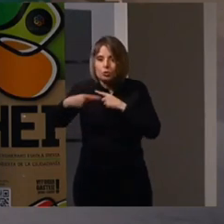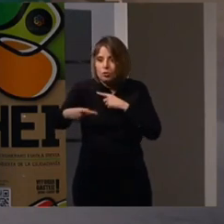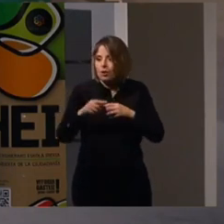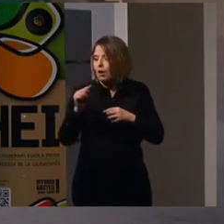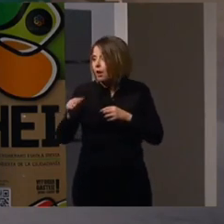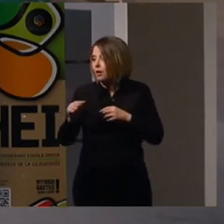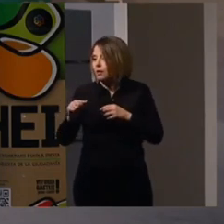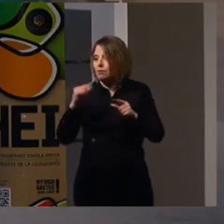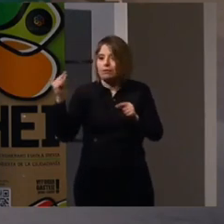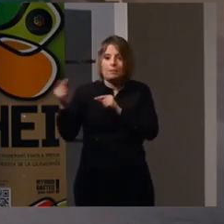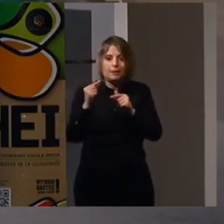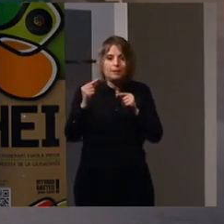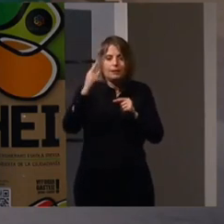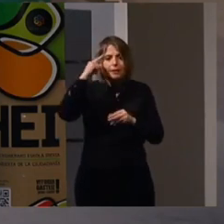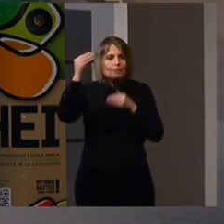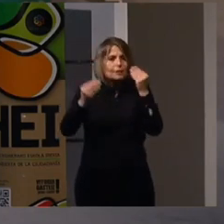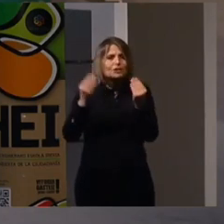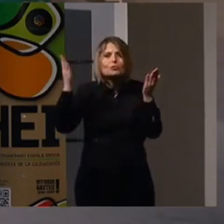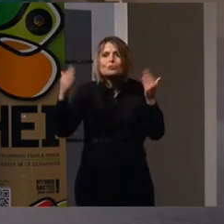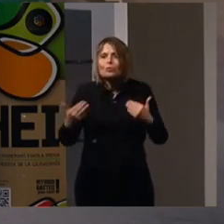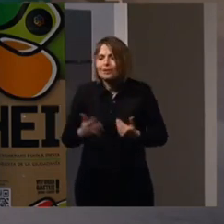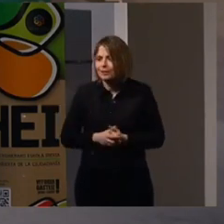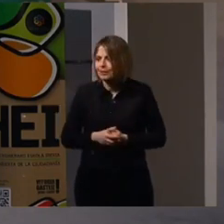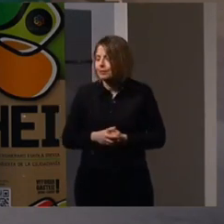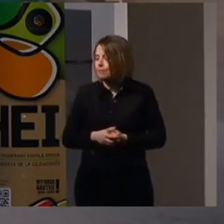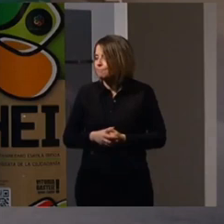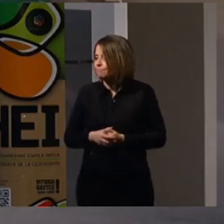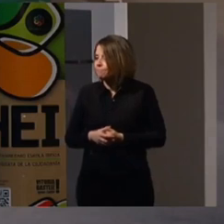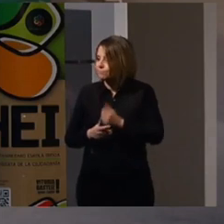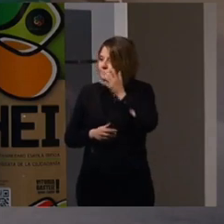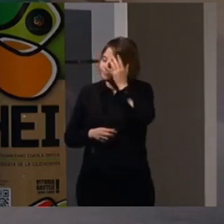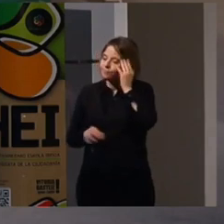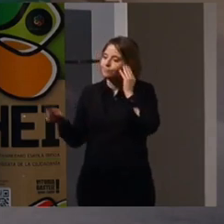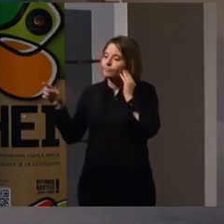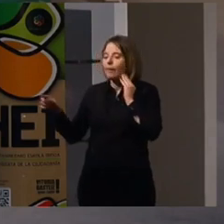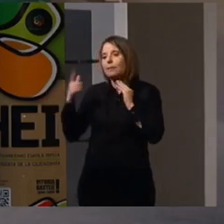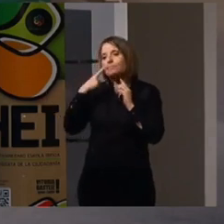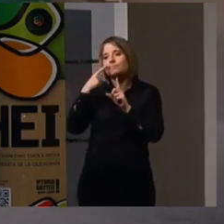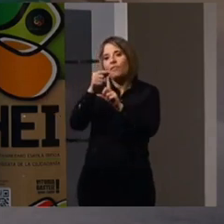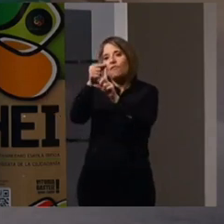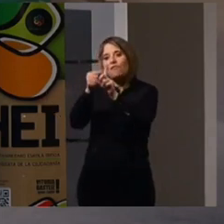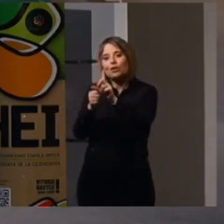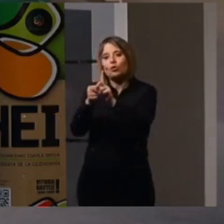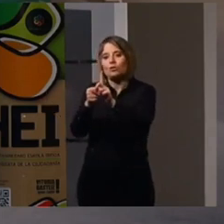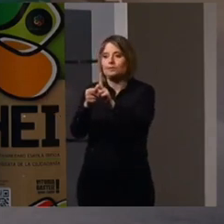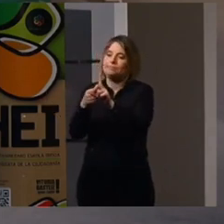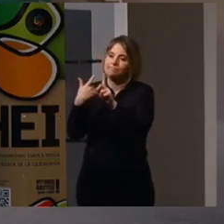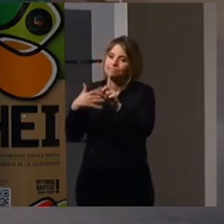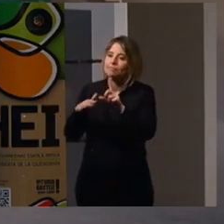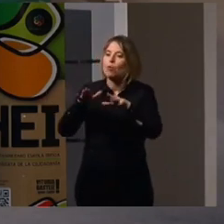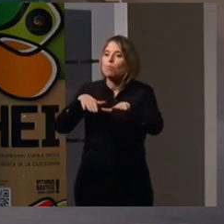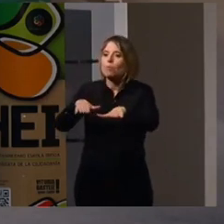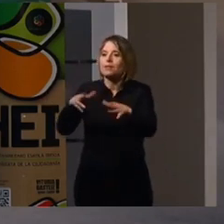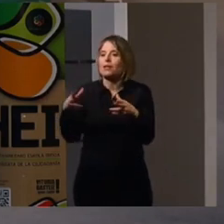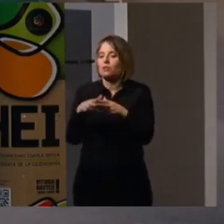generar debate ni reflexión. No lo sé. ¿Cómo lo ves tú? O sea, yo creo que se juntan muchos factores, ¿no? Hay una parte de que las movilizaciones